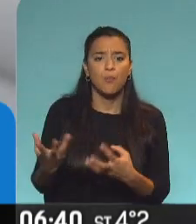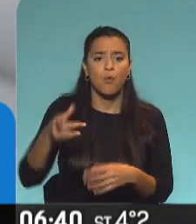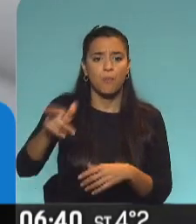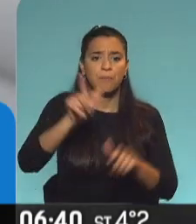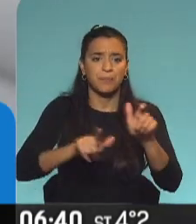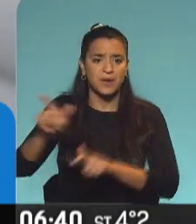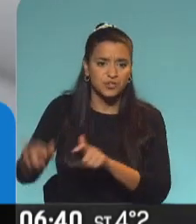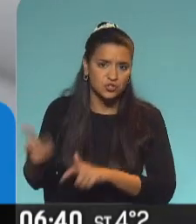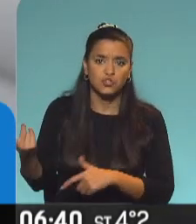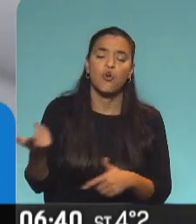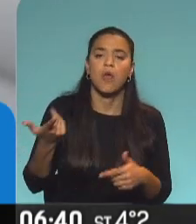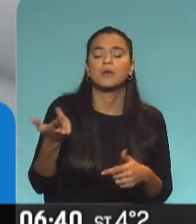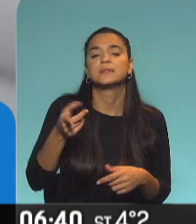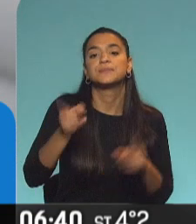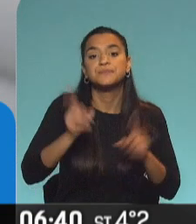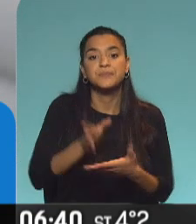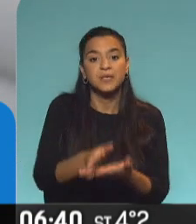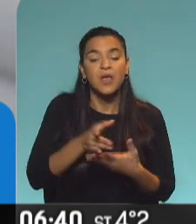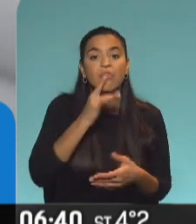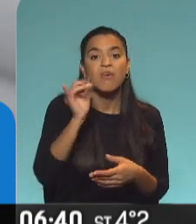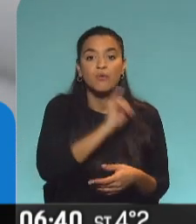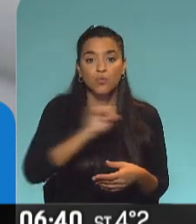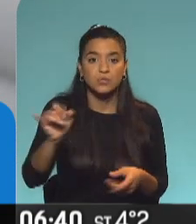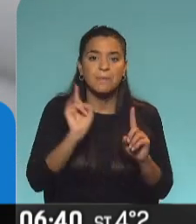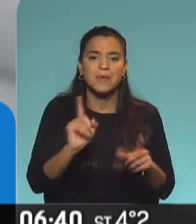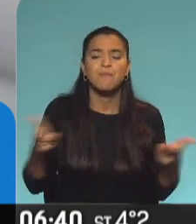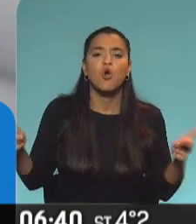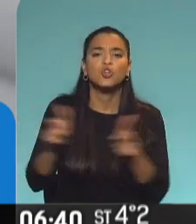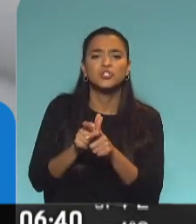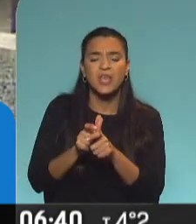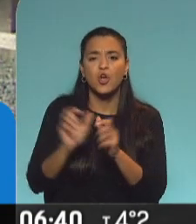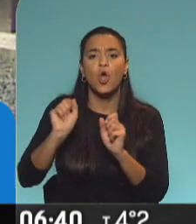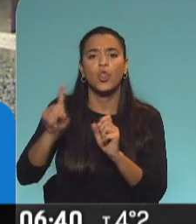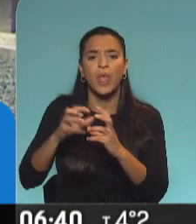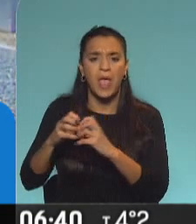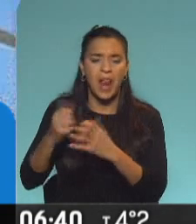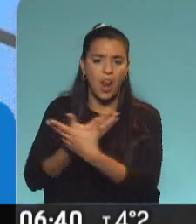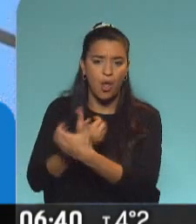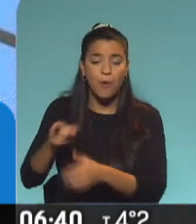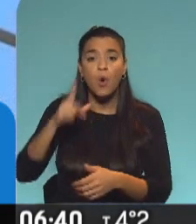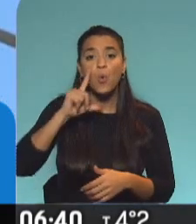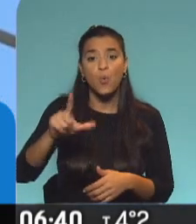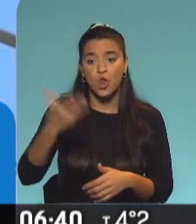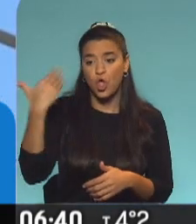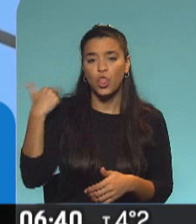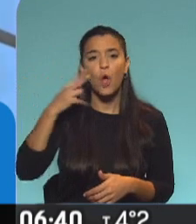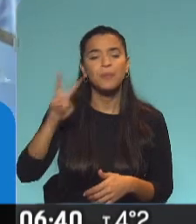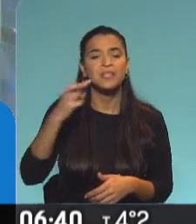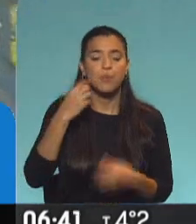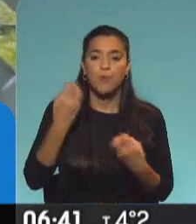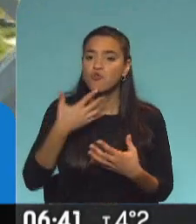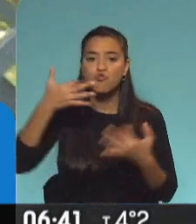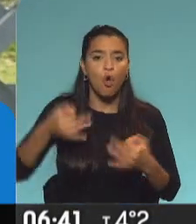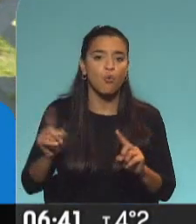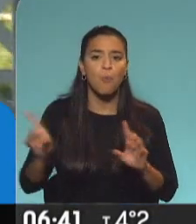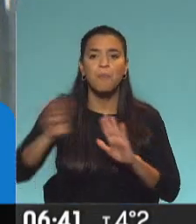las sanciones también incluyen la denuncia que realizó el consejo deliberante de lomas de zamora en julio de 2019 por incumplir las